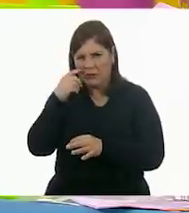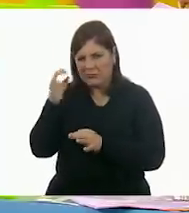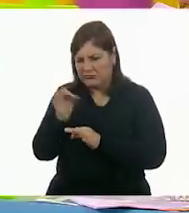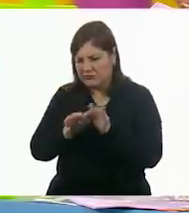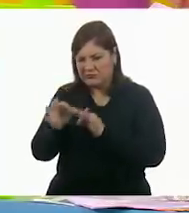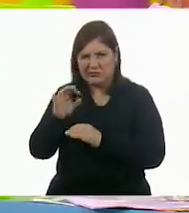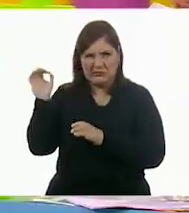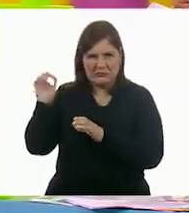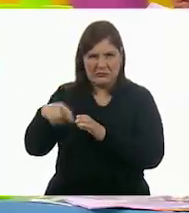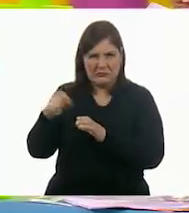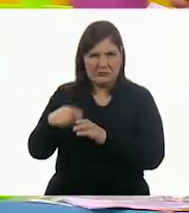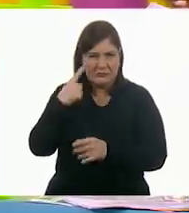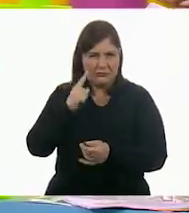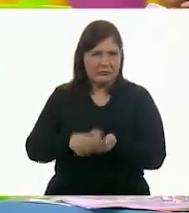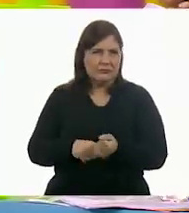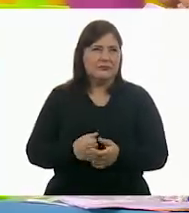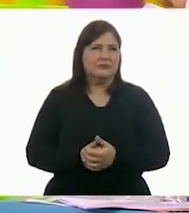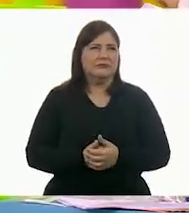bolitas.